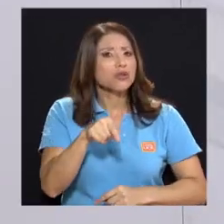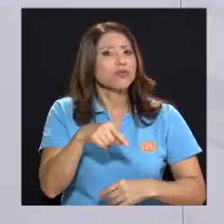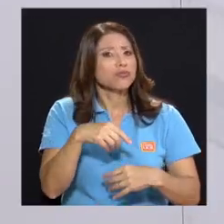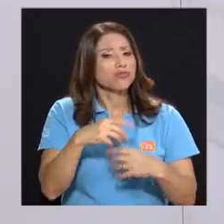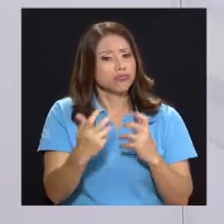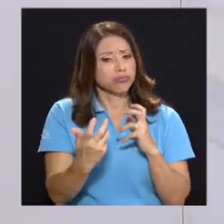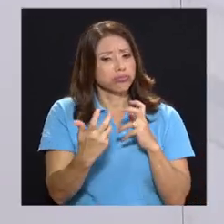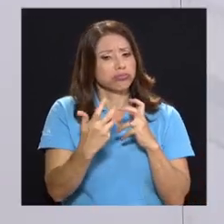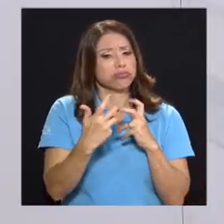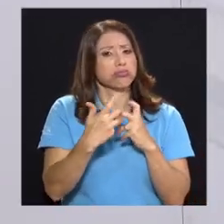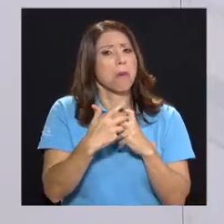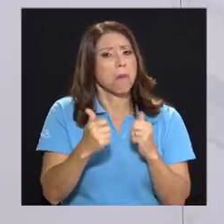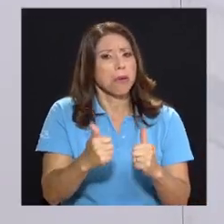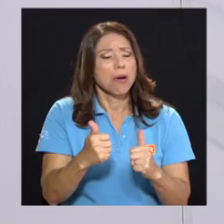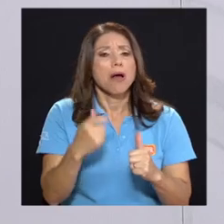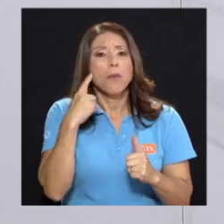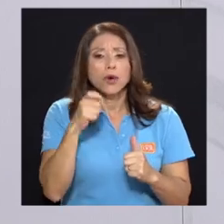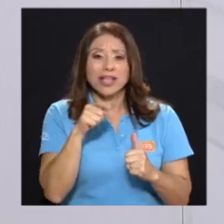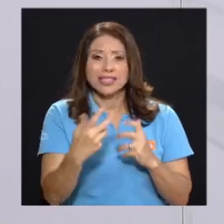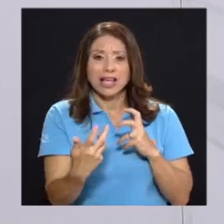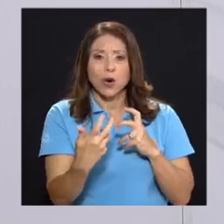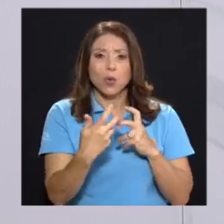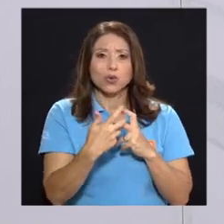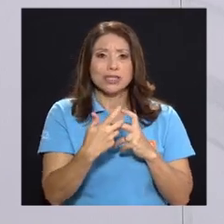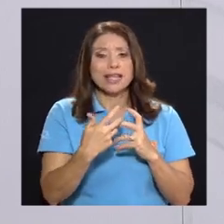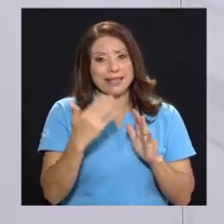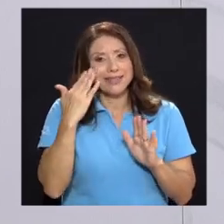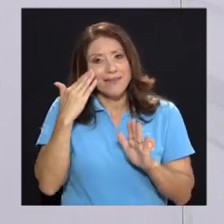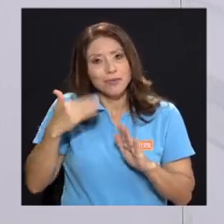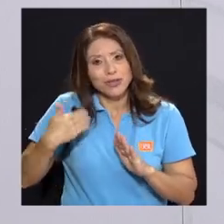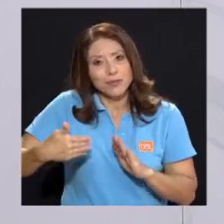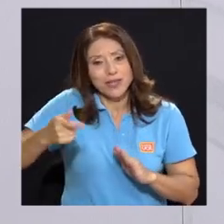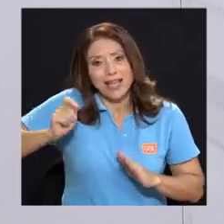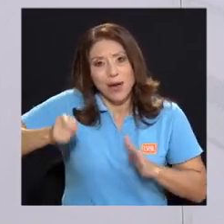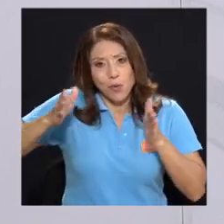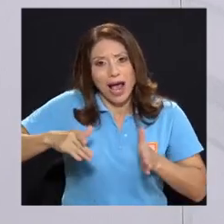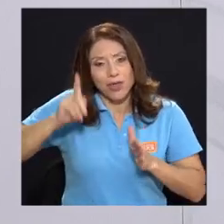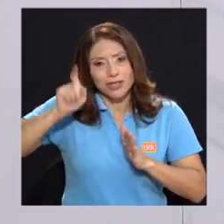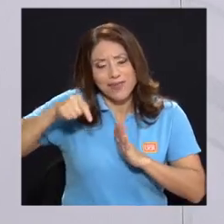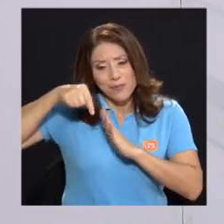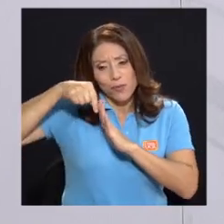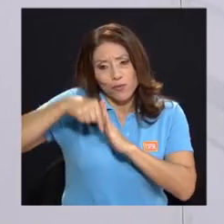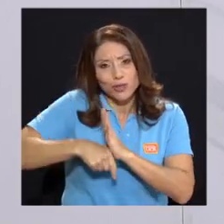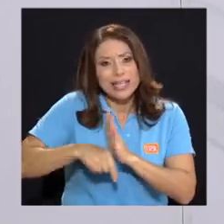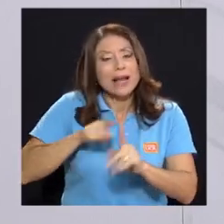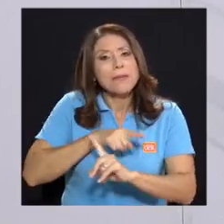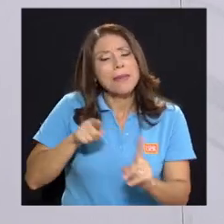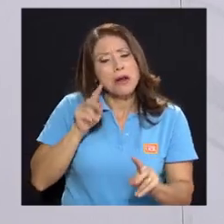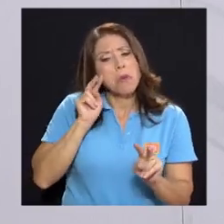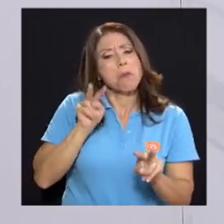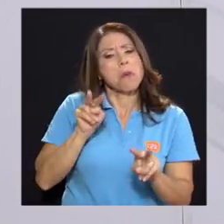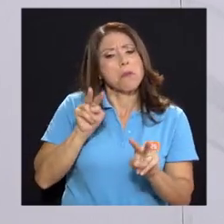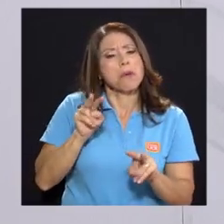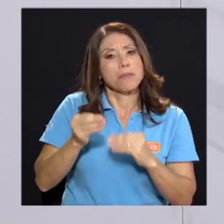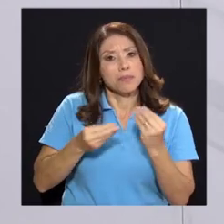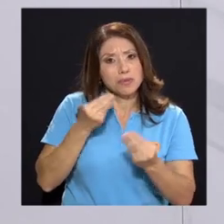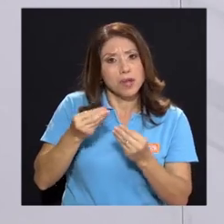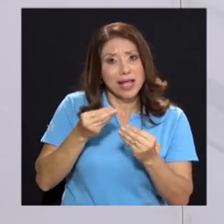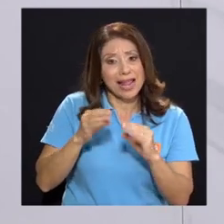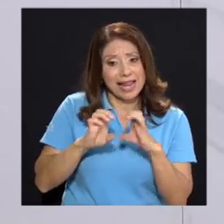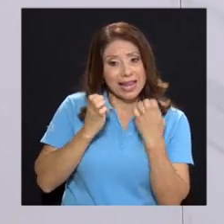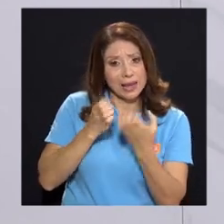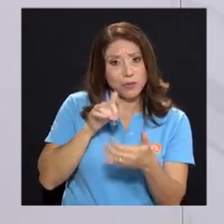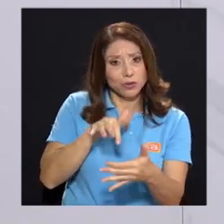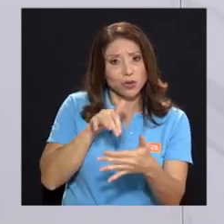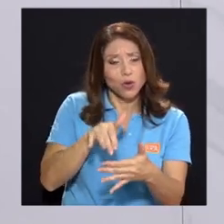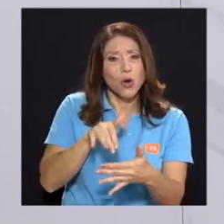pareciera ser y eso los abogados van a tener que profundizar pero la primera impresión que uno tiene por lo que estudiaron el equipo es